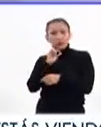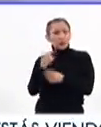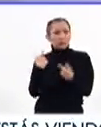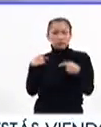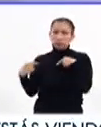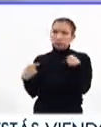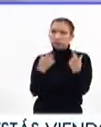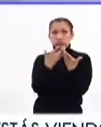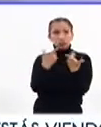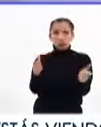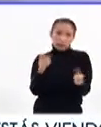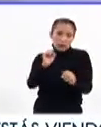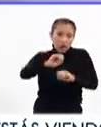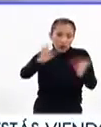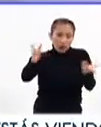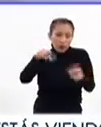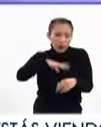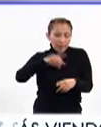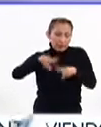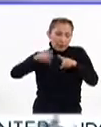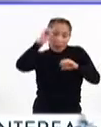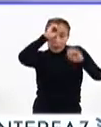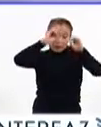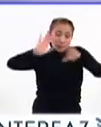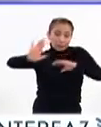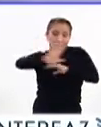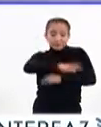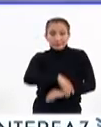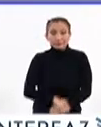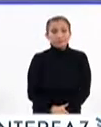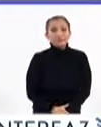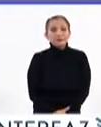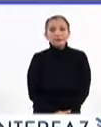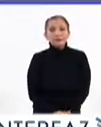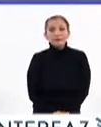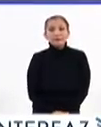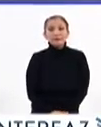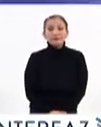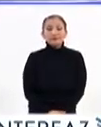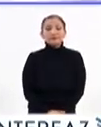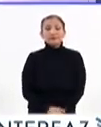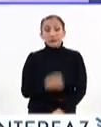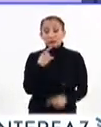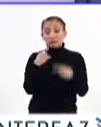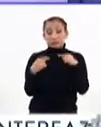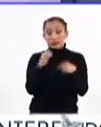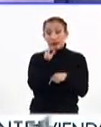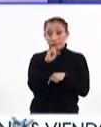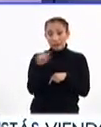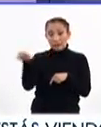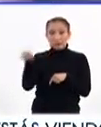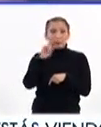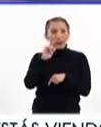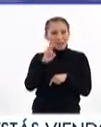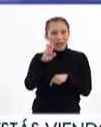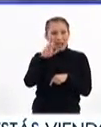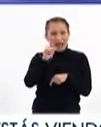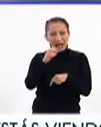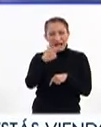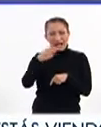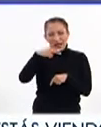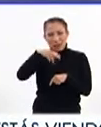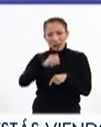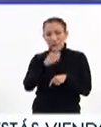todo un debate abierto, por supuesto, y donde hay diferentes posturas, ¿no? Un debate importante. Sí, debate. Y también ella mencionaba, Vera Gueno